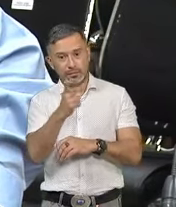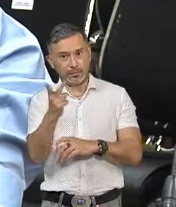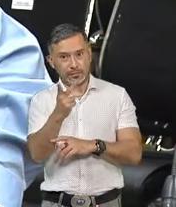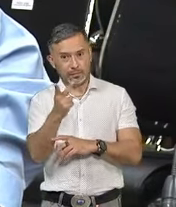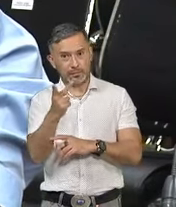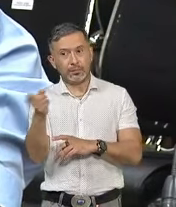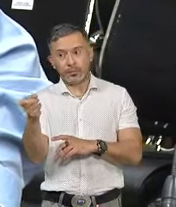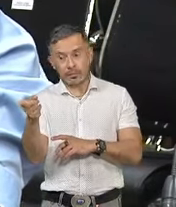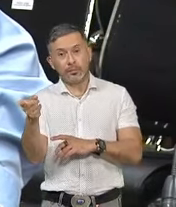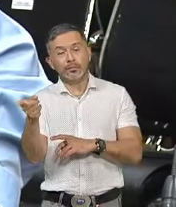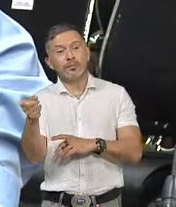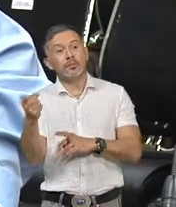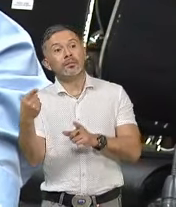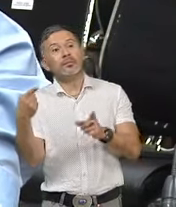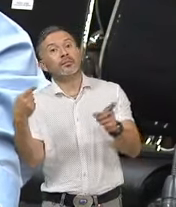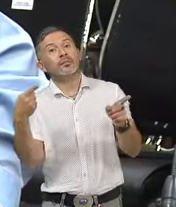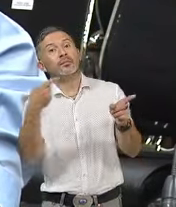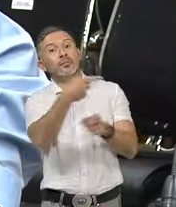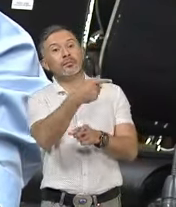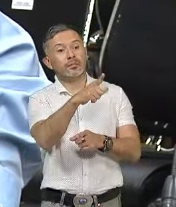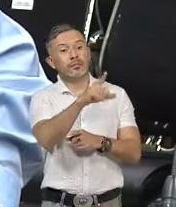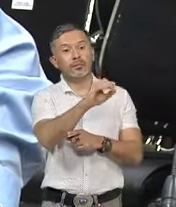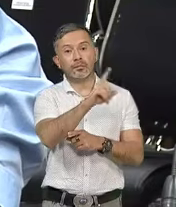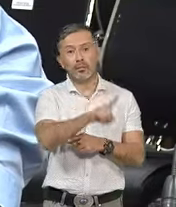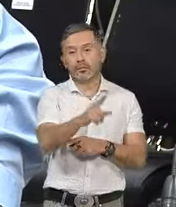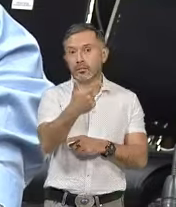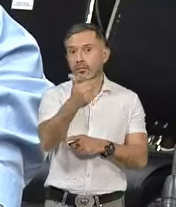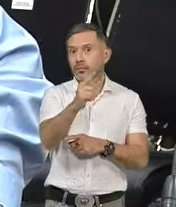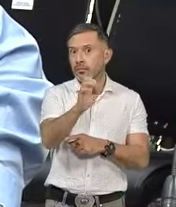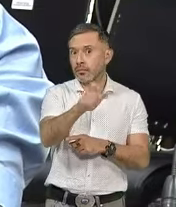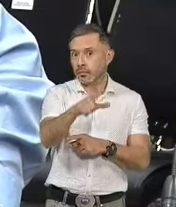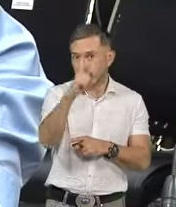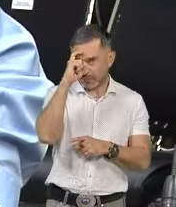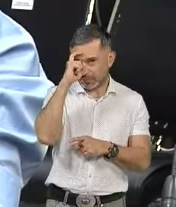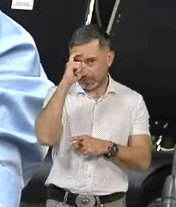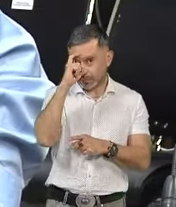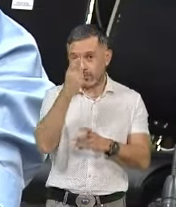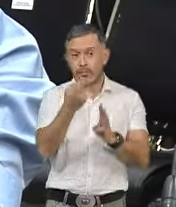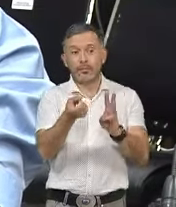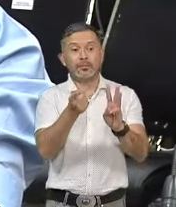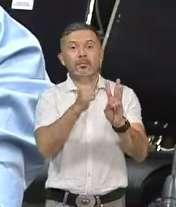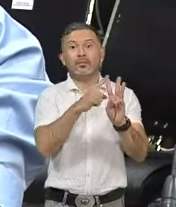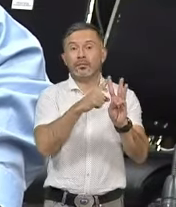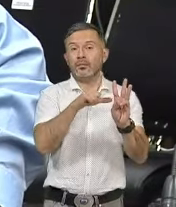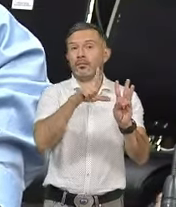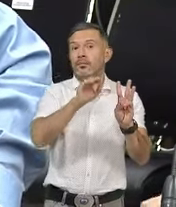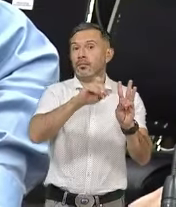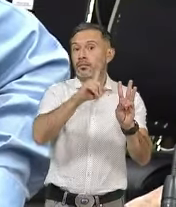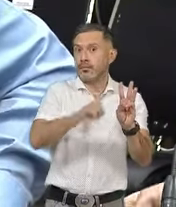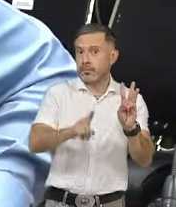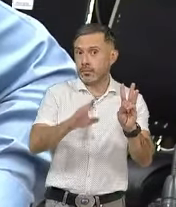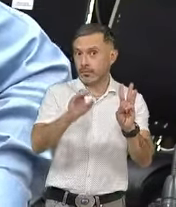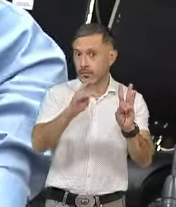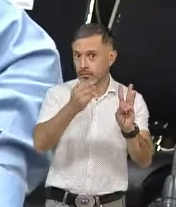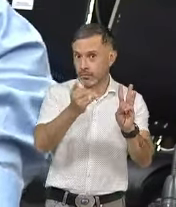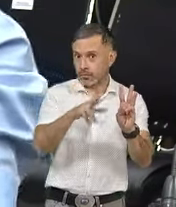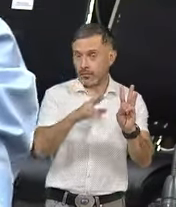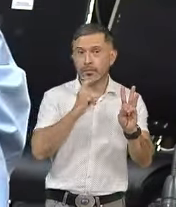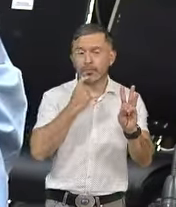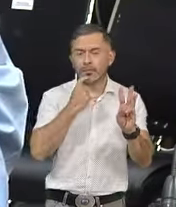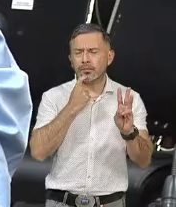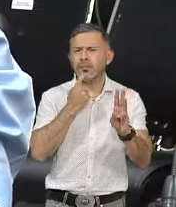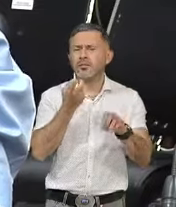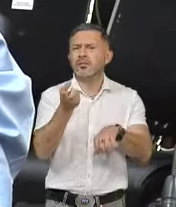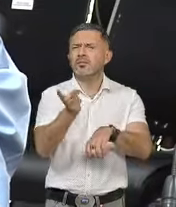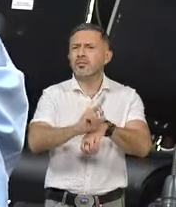gatel pero no se enojan porque López Obrador interviene todos los